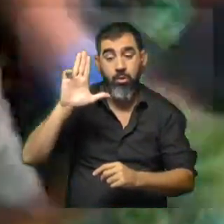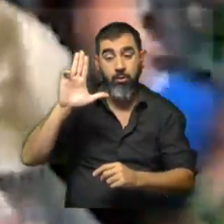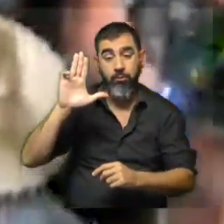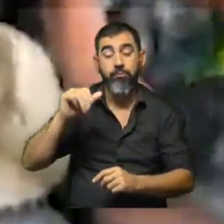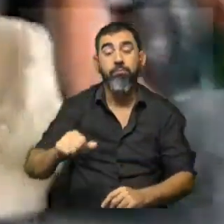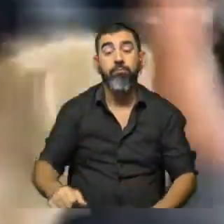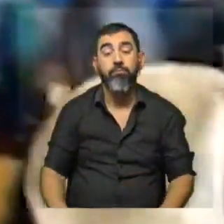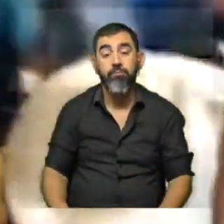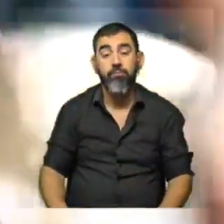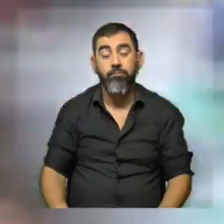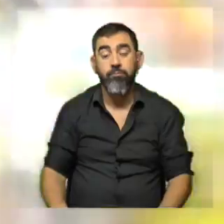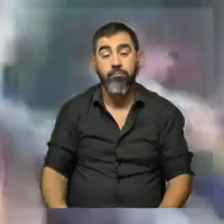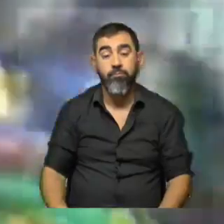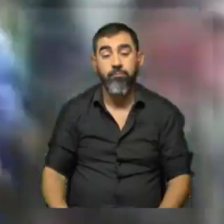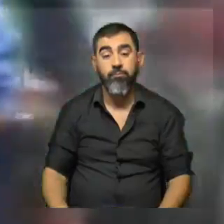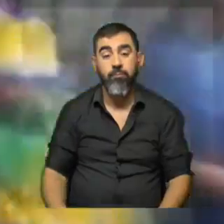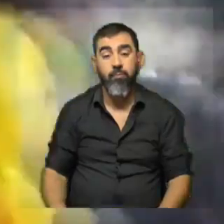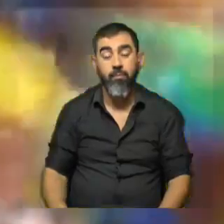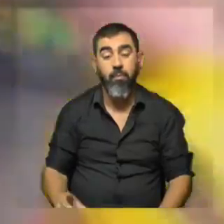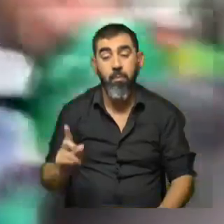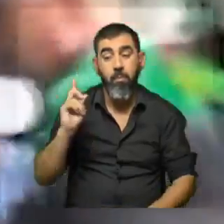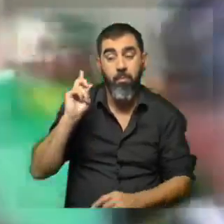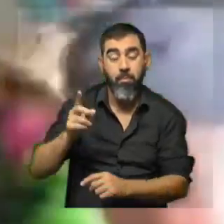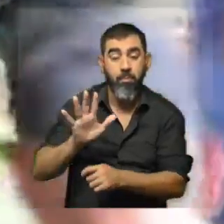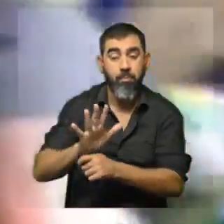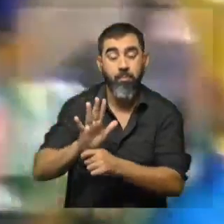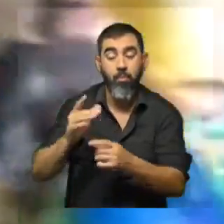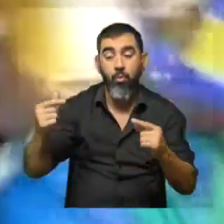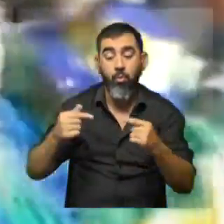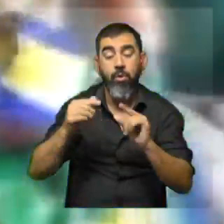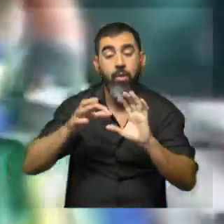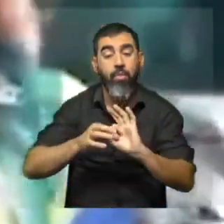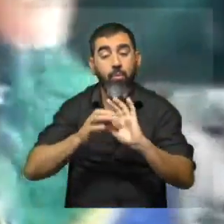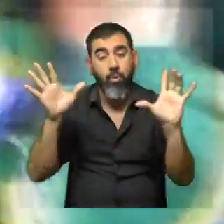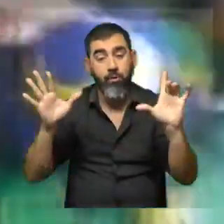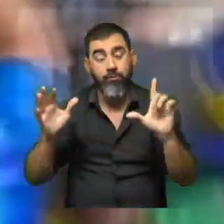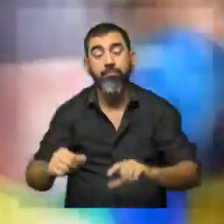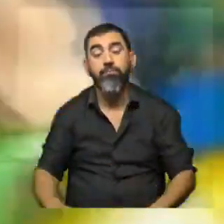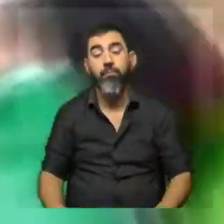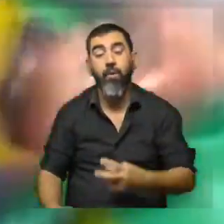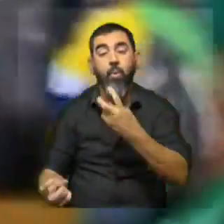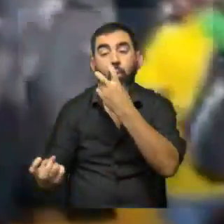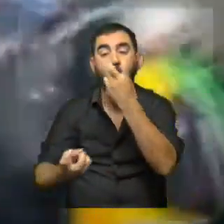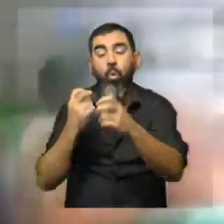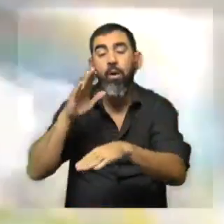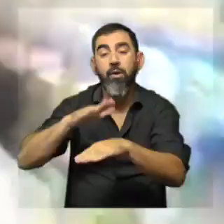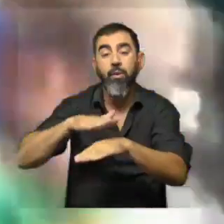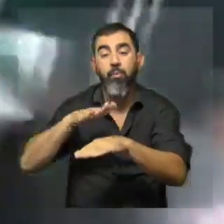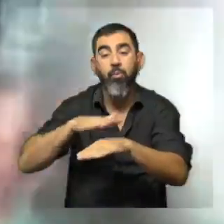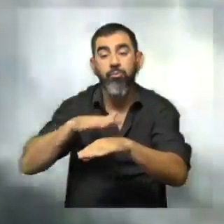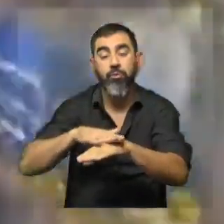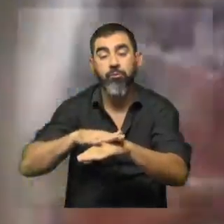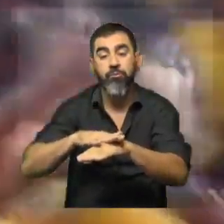bueno, llamara de atentado a la democracia y que va a buscar a los responsables.